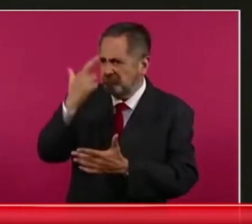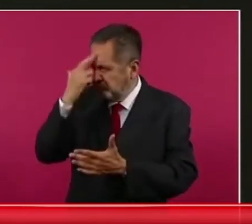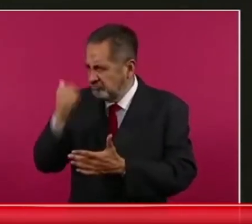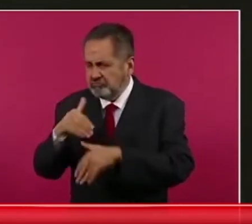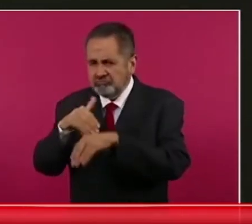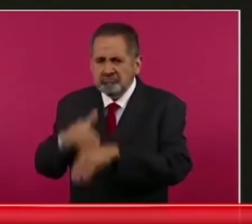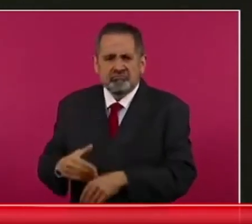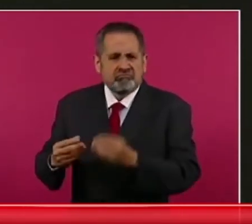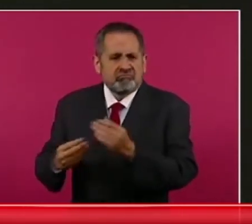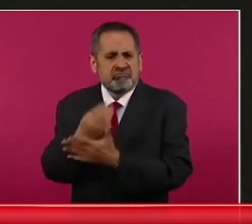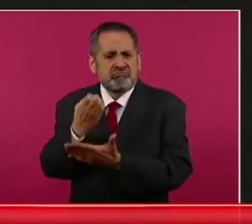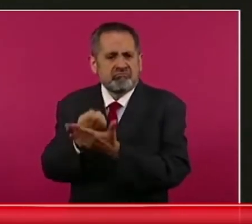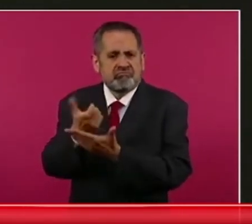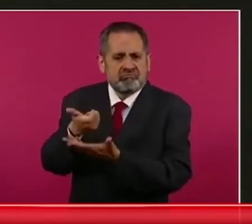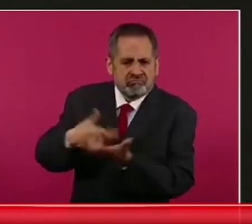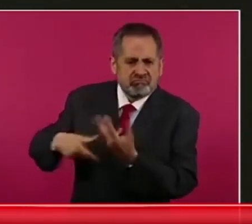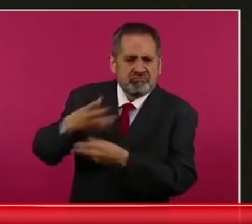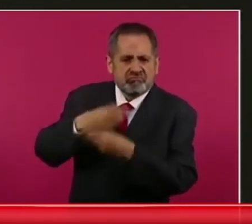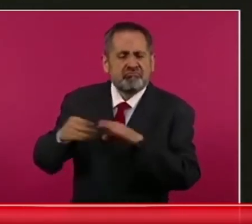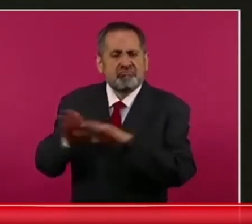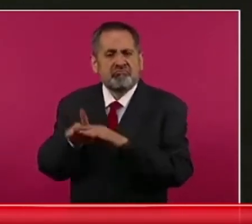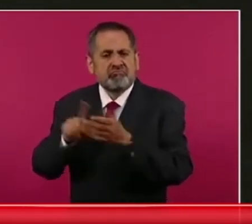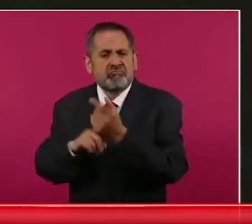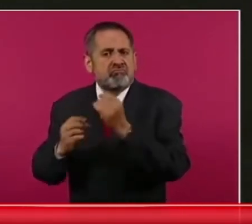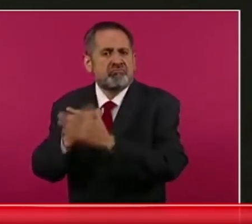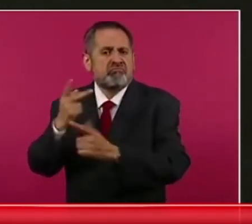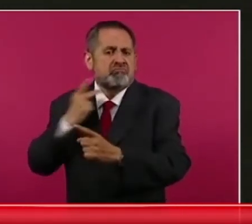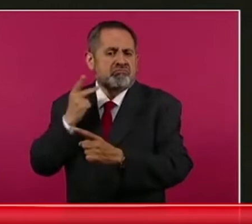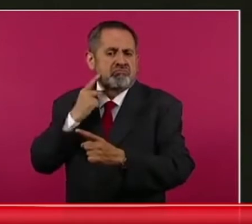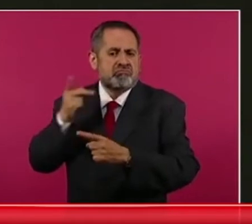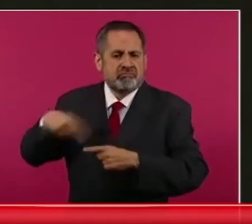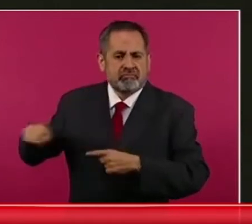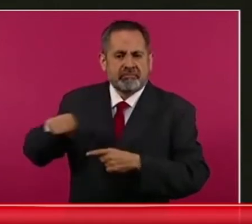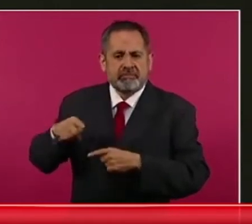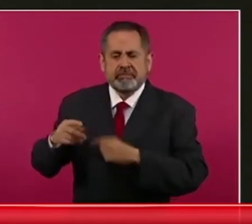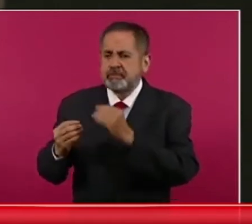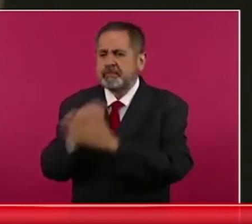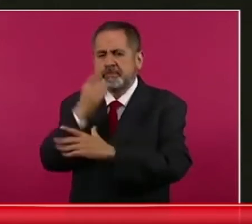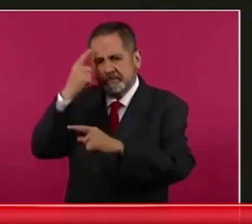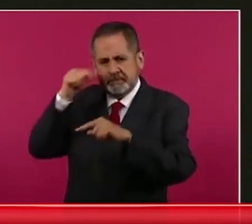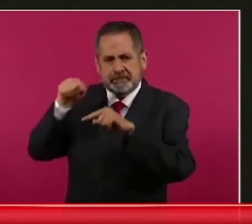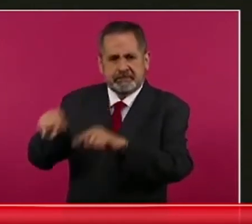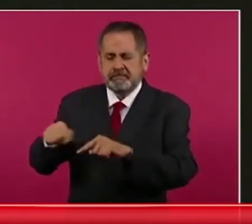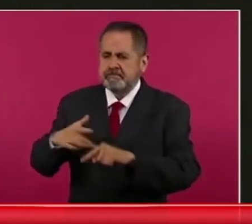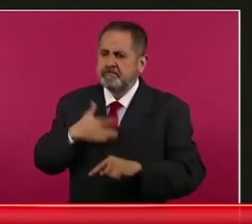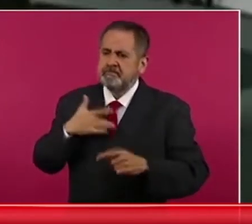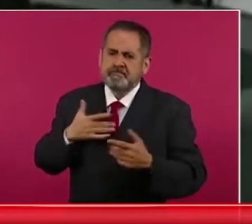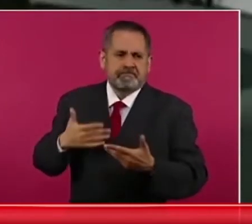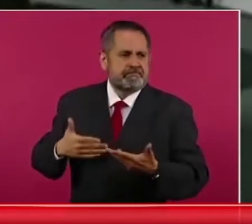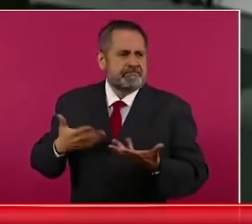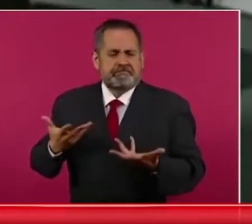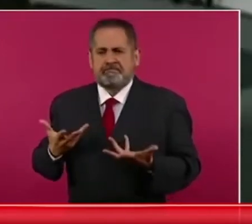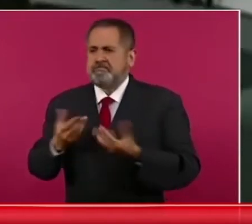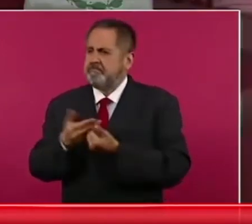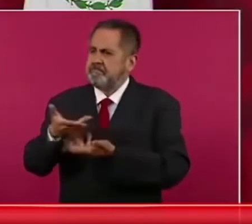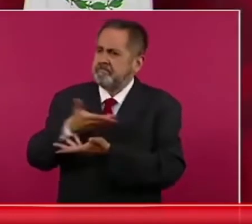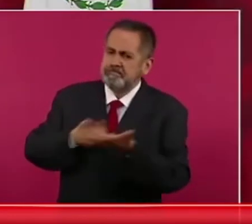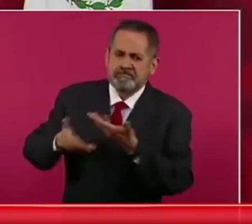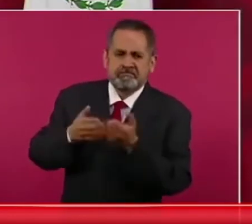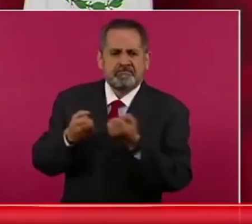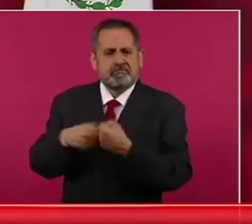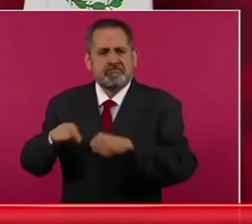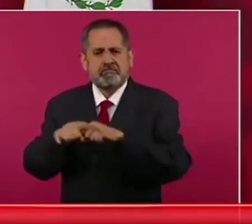nueva economía, una nueva política, una nueva convivencia social con